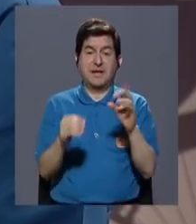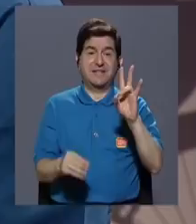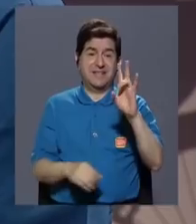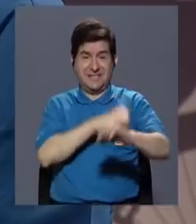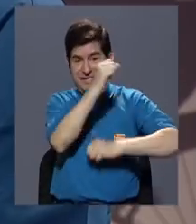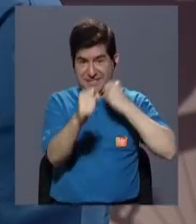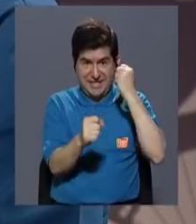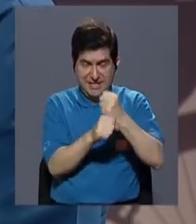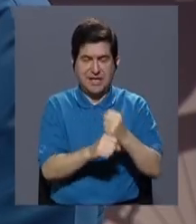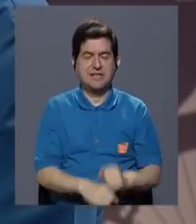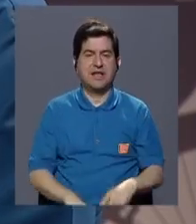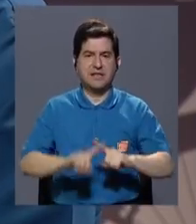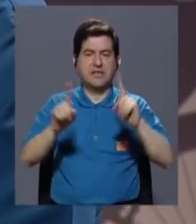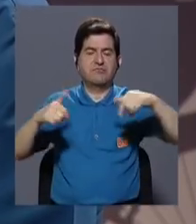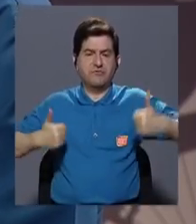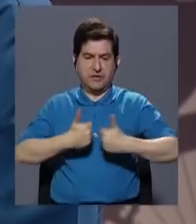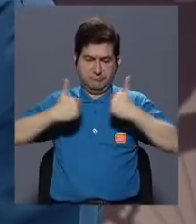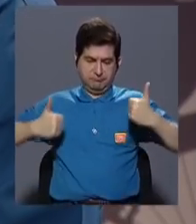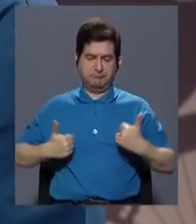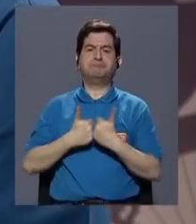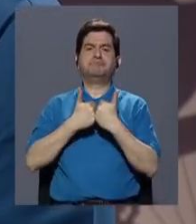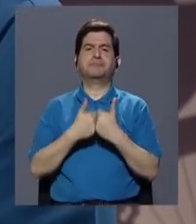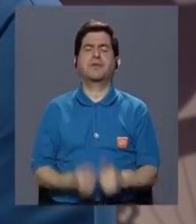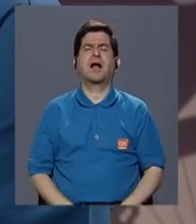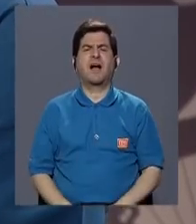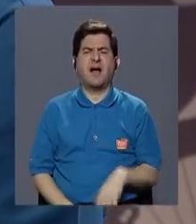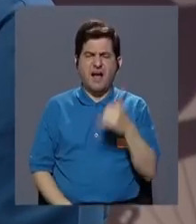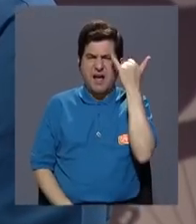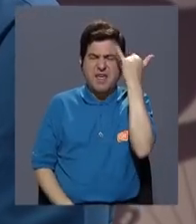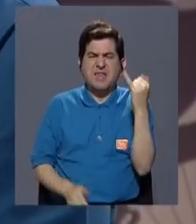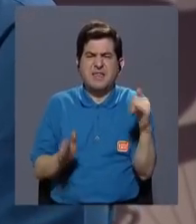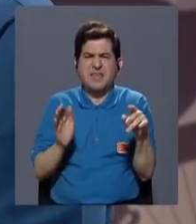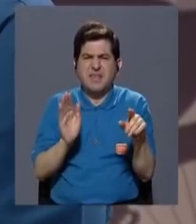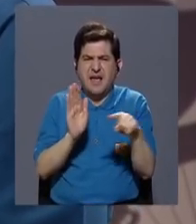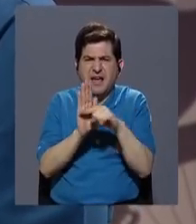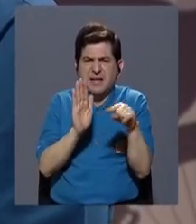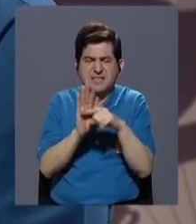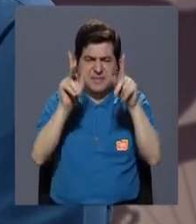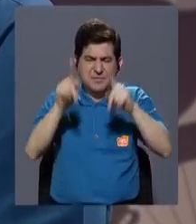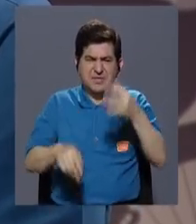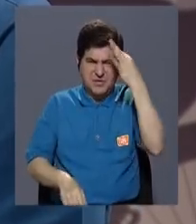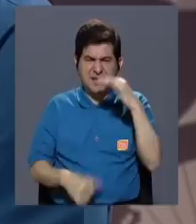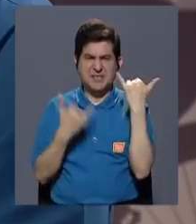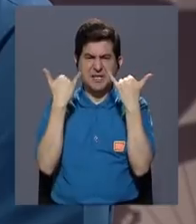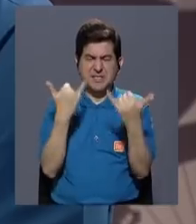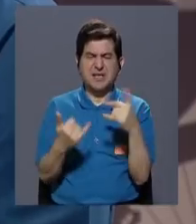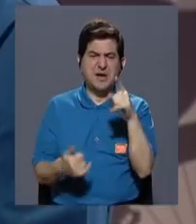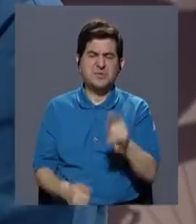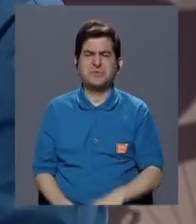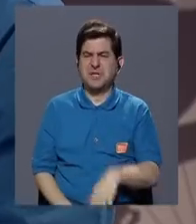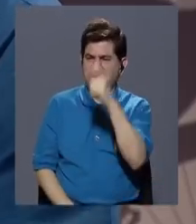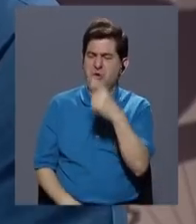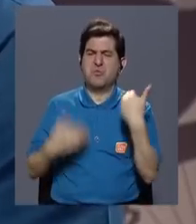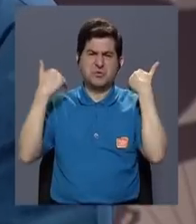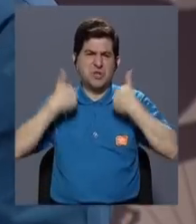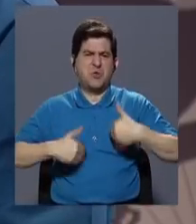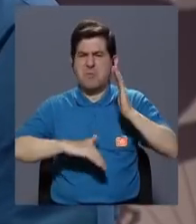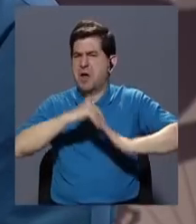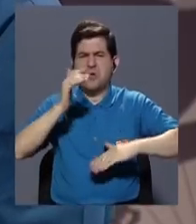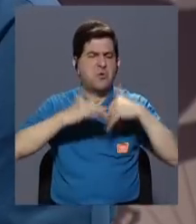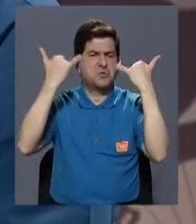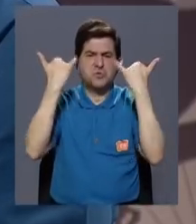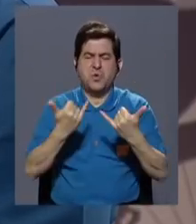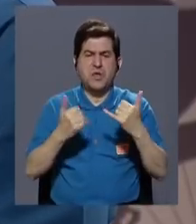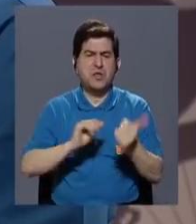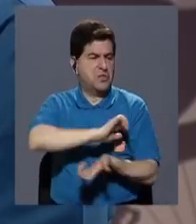de 70 años plantea otros retos porque hay muchos prejuicios la gente cree que ya estás hecho como ser humano que ya estás construido y que